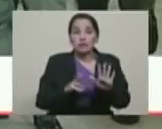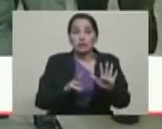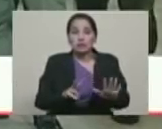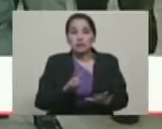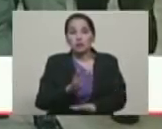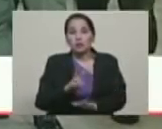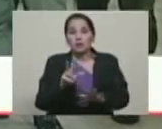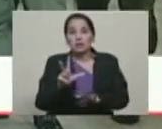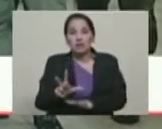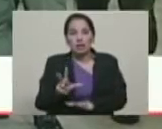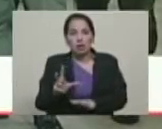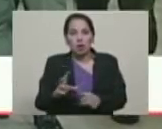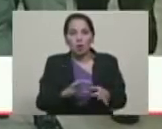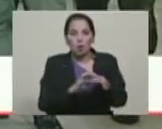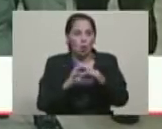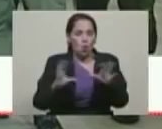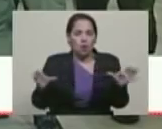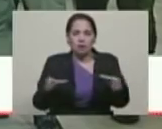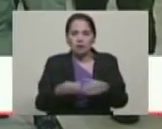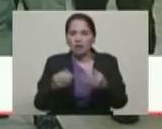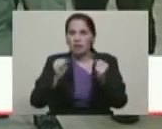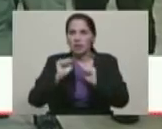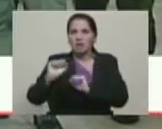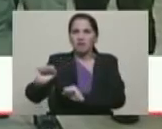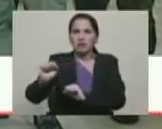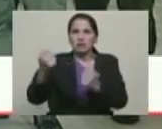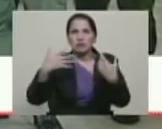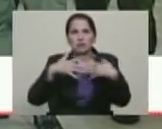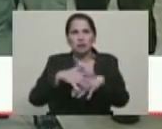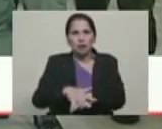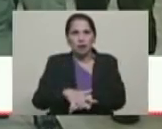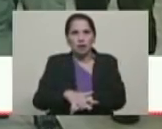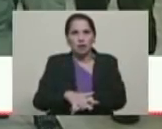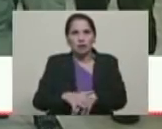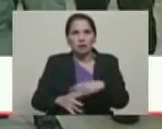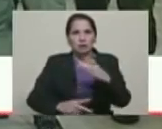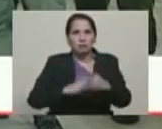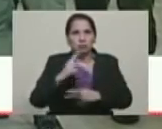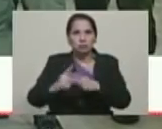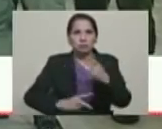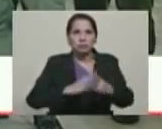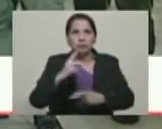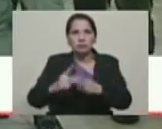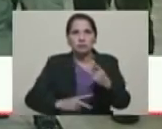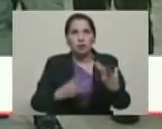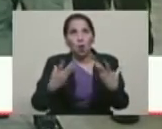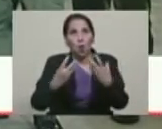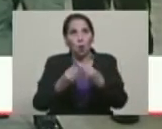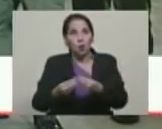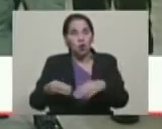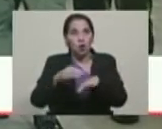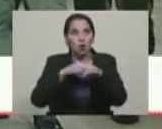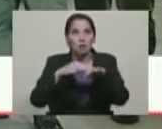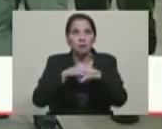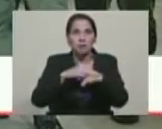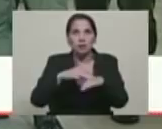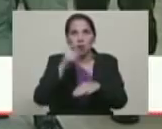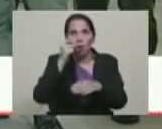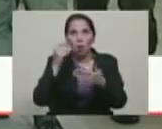51.743 unidades populares de defensa integral van a la producción ahora con su ministro, Leo